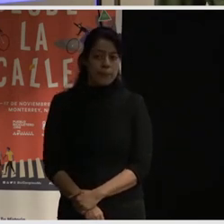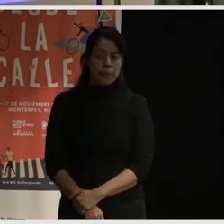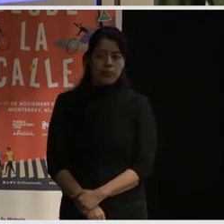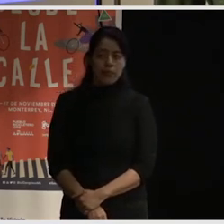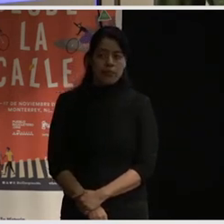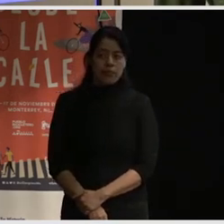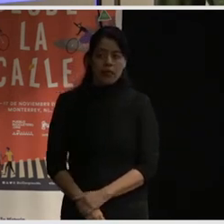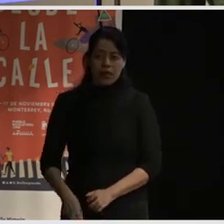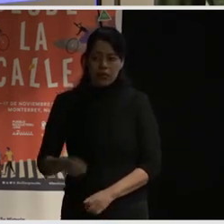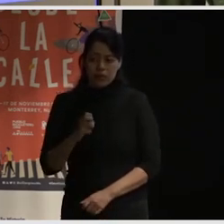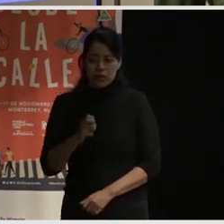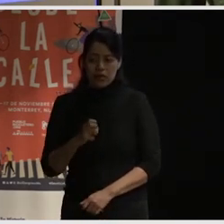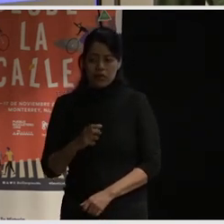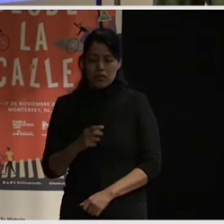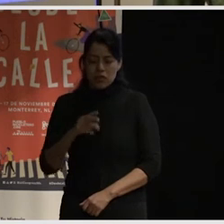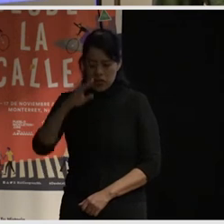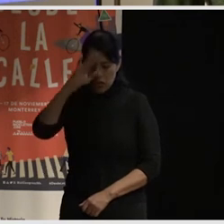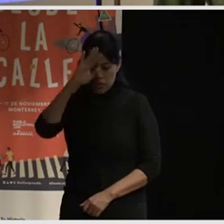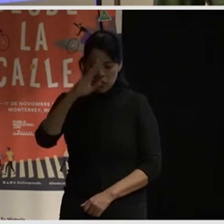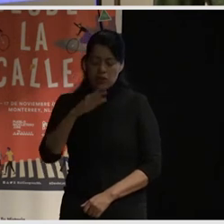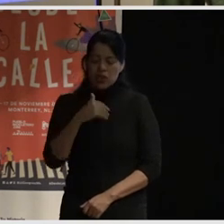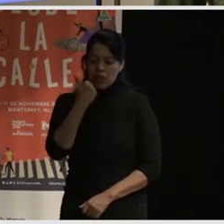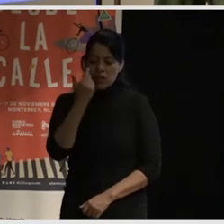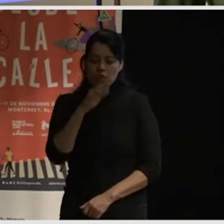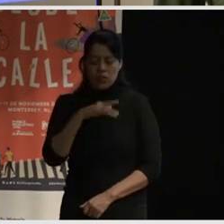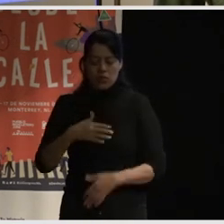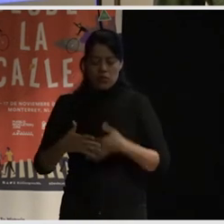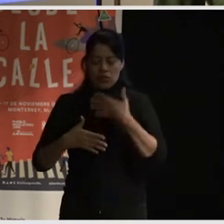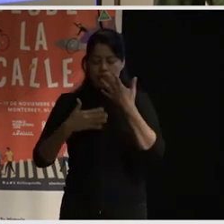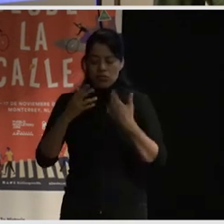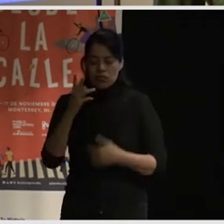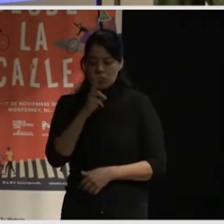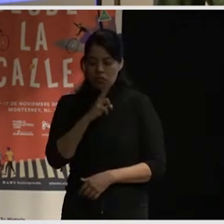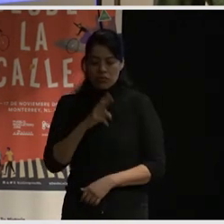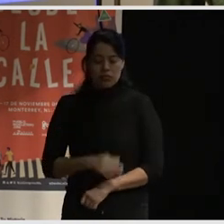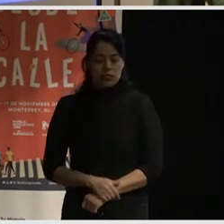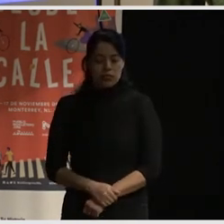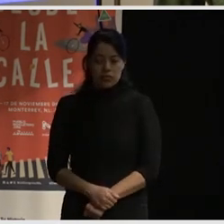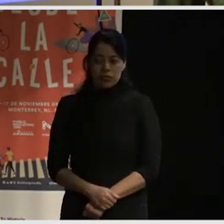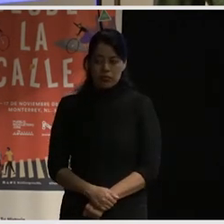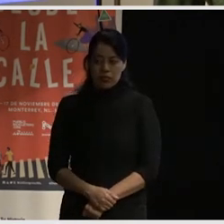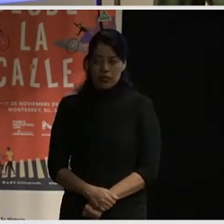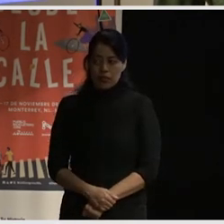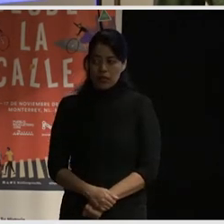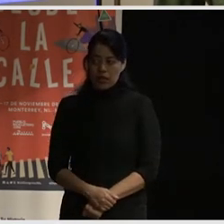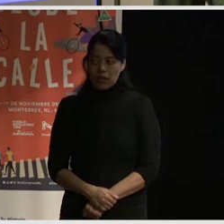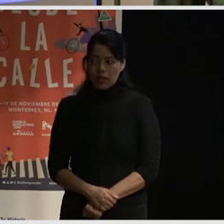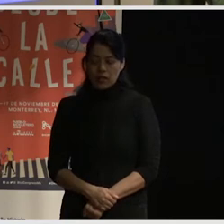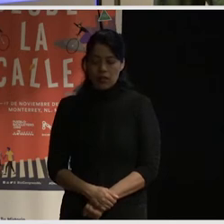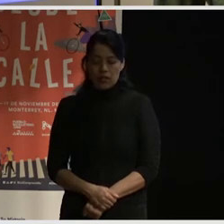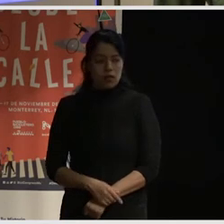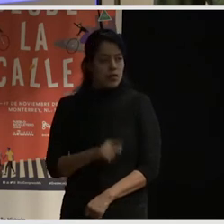esto de que monterrey queremos respirar y la pregunta que hiciste y a propósito